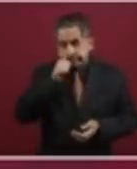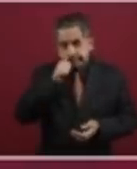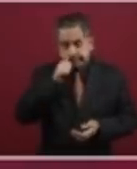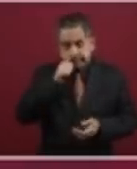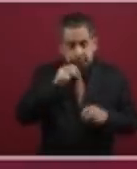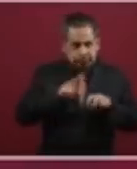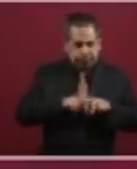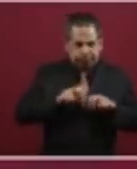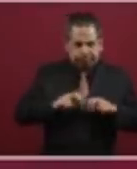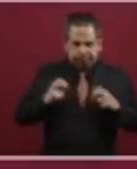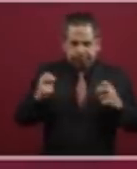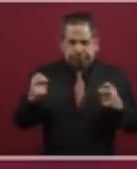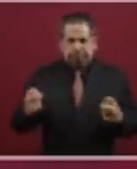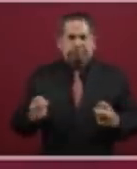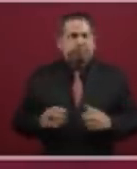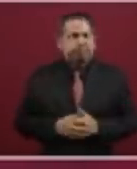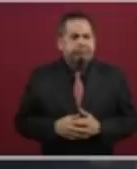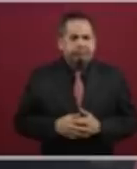y renunciaban